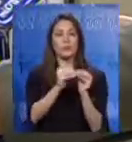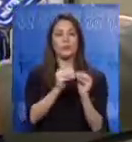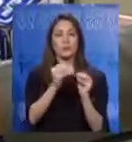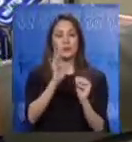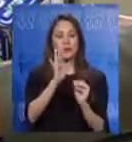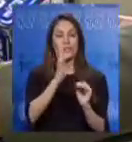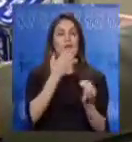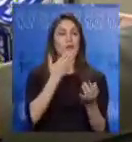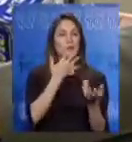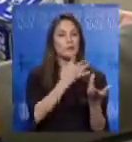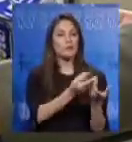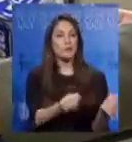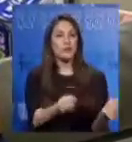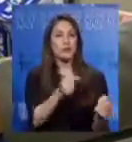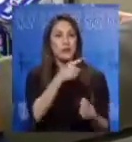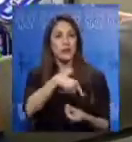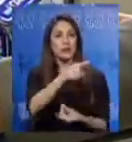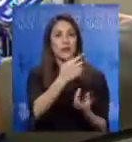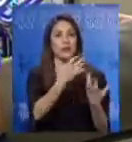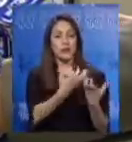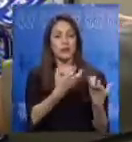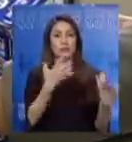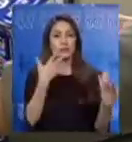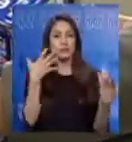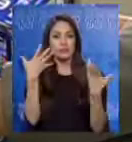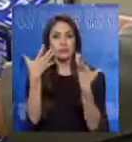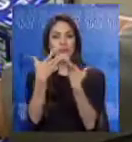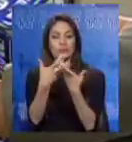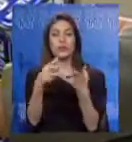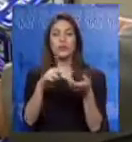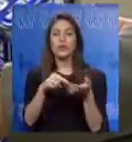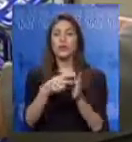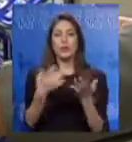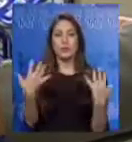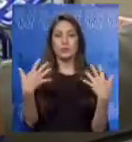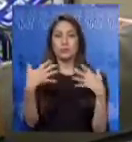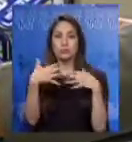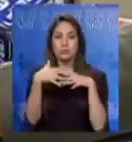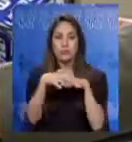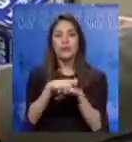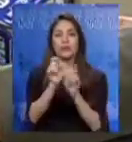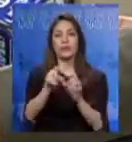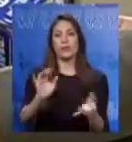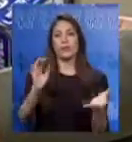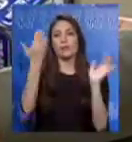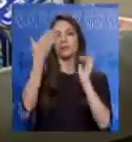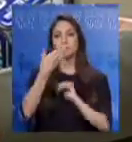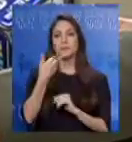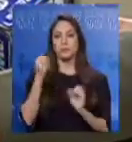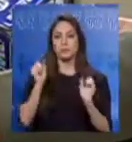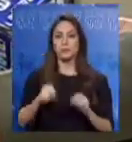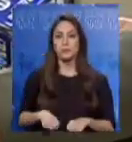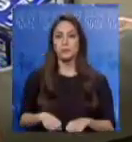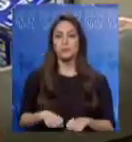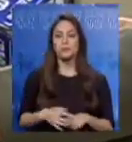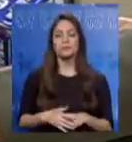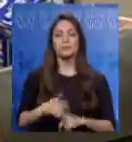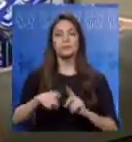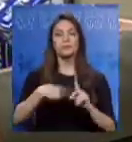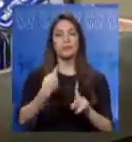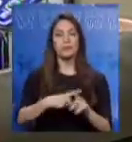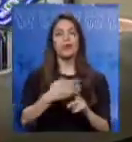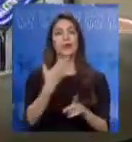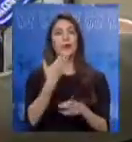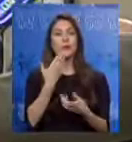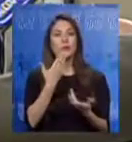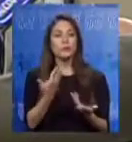de él y él trata de vibrar en la frecuencia tuya, ¿verdad? Ese momento los cambios se van a dar de mejor manera y van a ser sobre todo